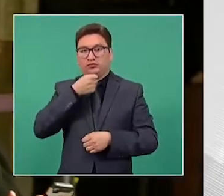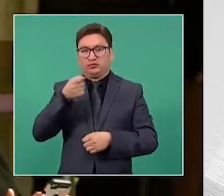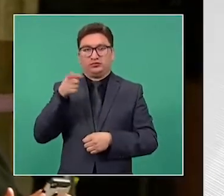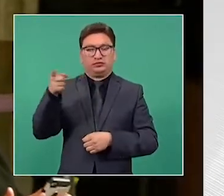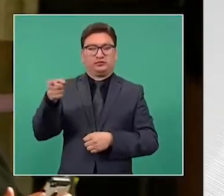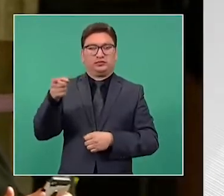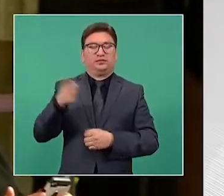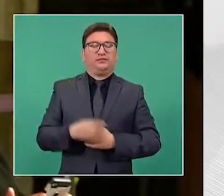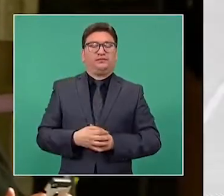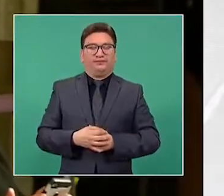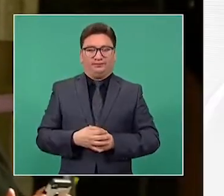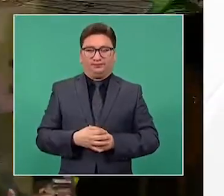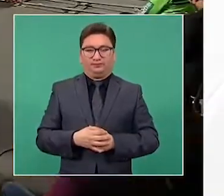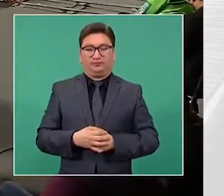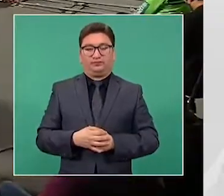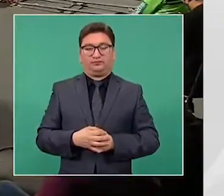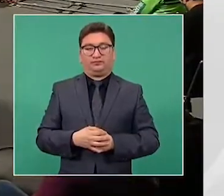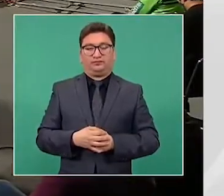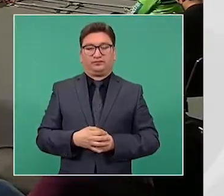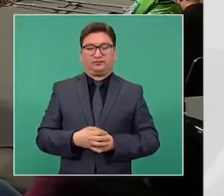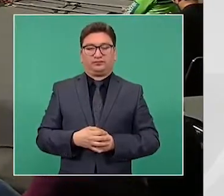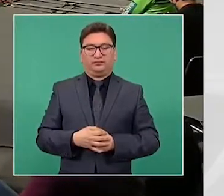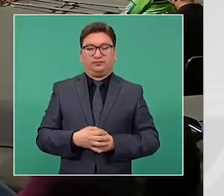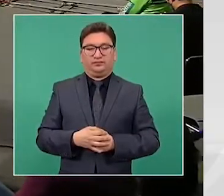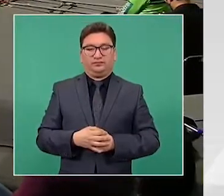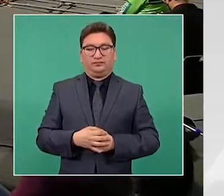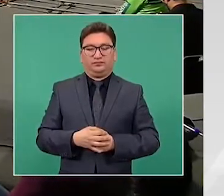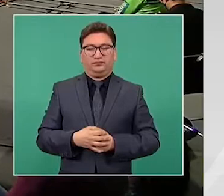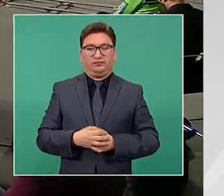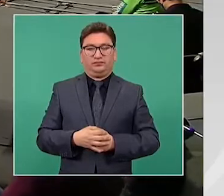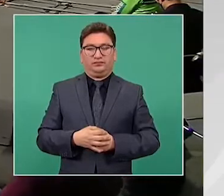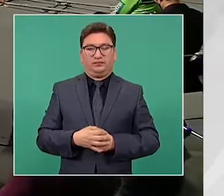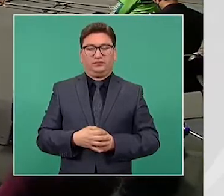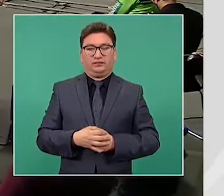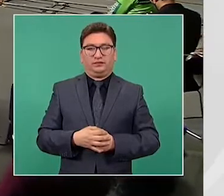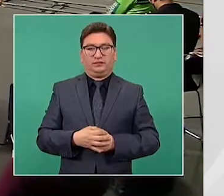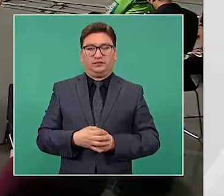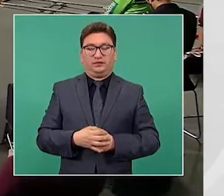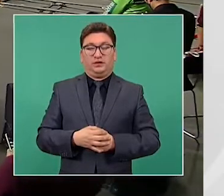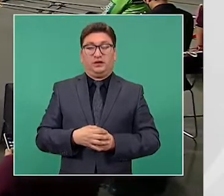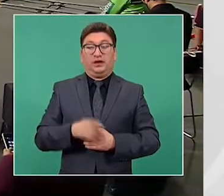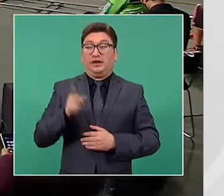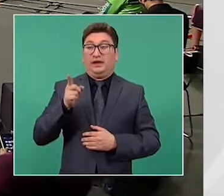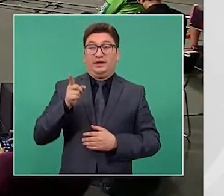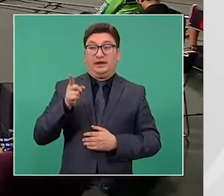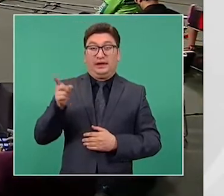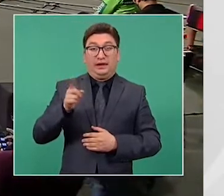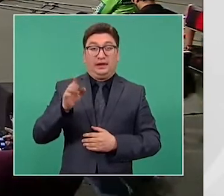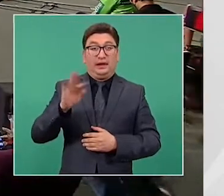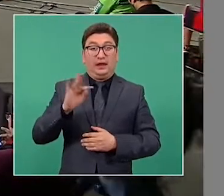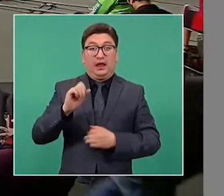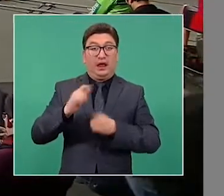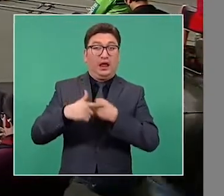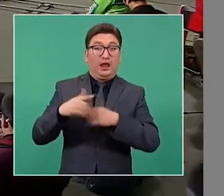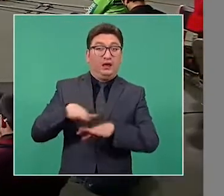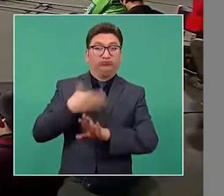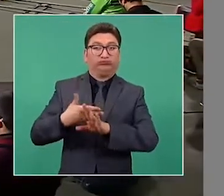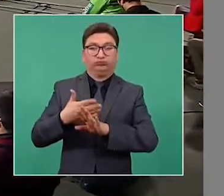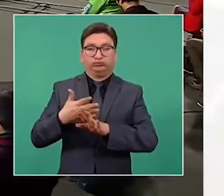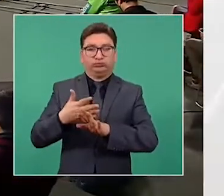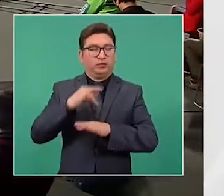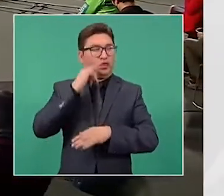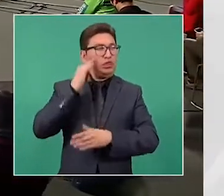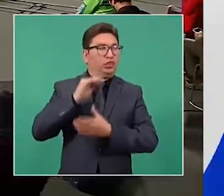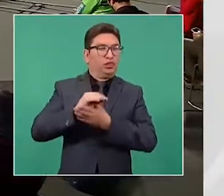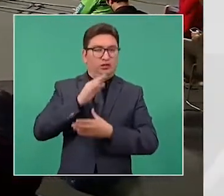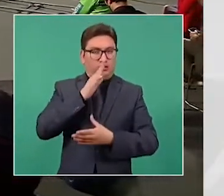reportero, del periodista, que, bueno, pues no es algo que pueda pasar desapercibido.